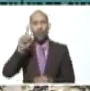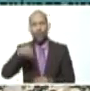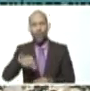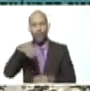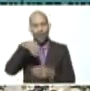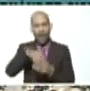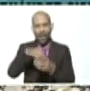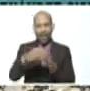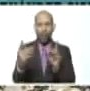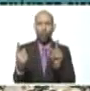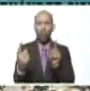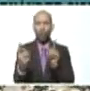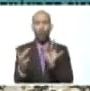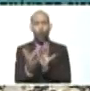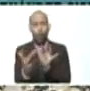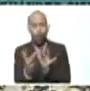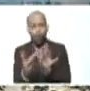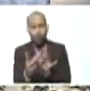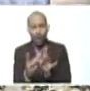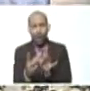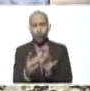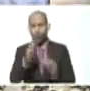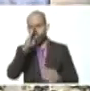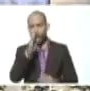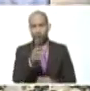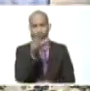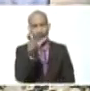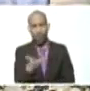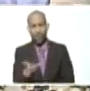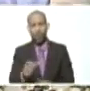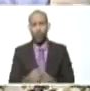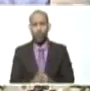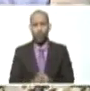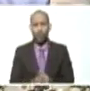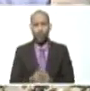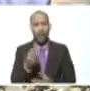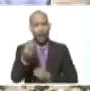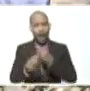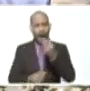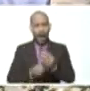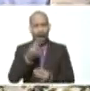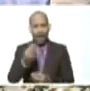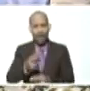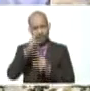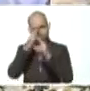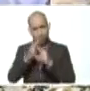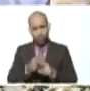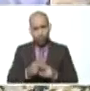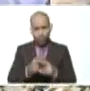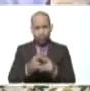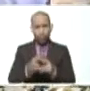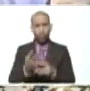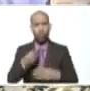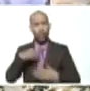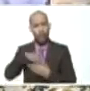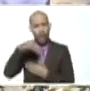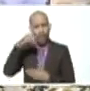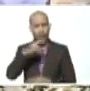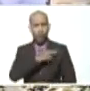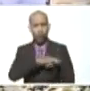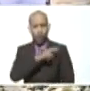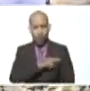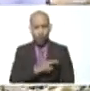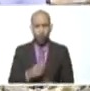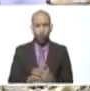estado en contacto directo con sus personas. Corresponde conservarlas y honrarlas con espíritu religioso,